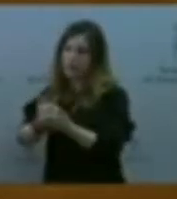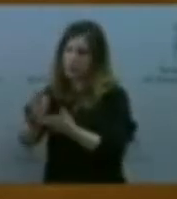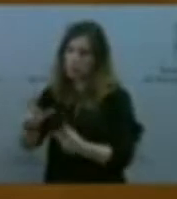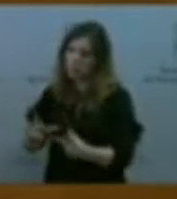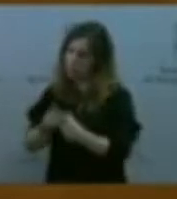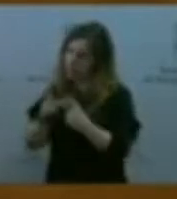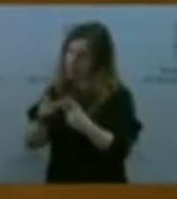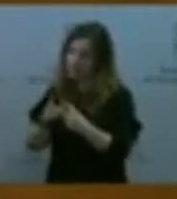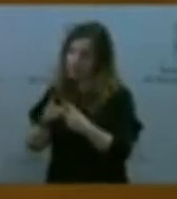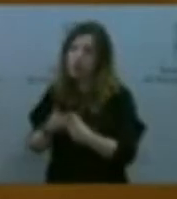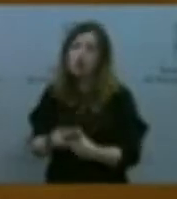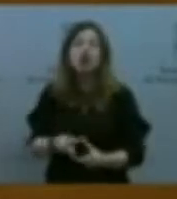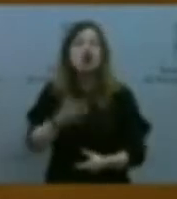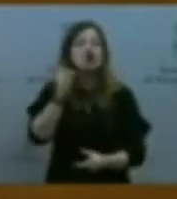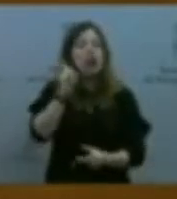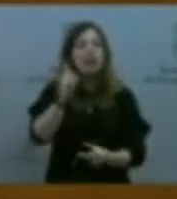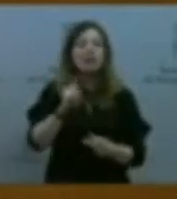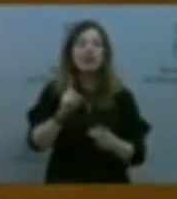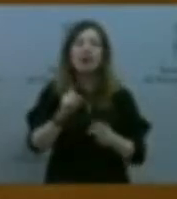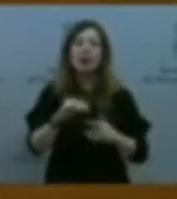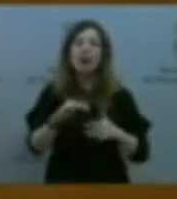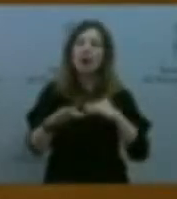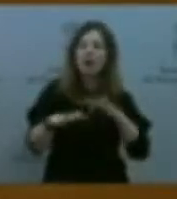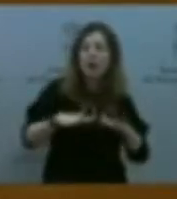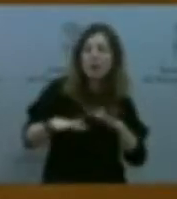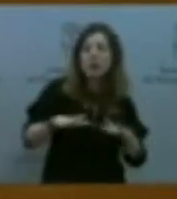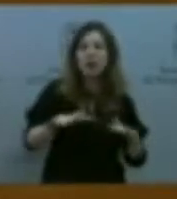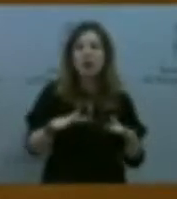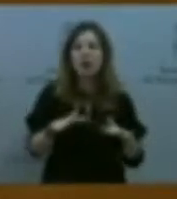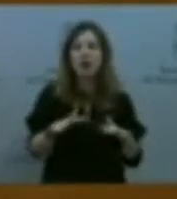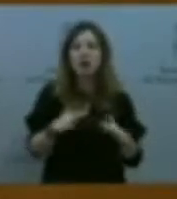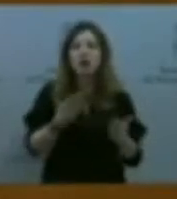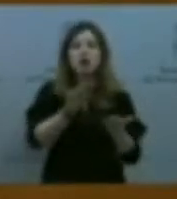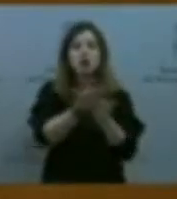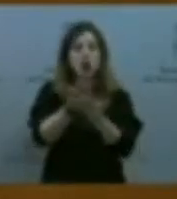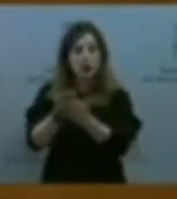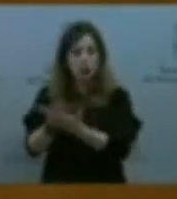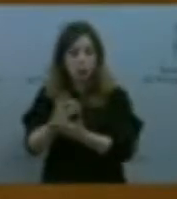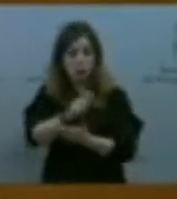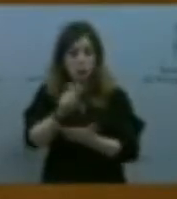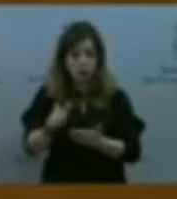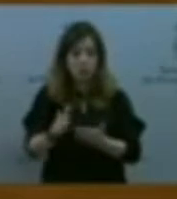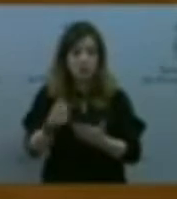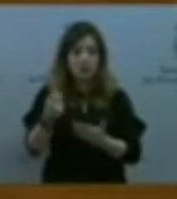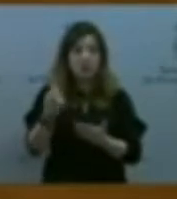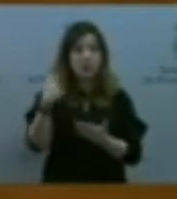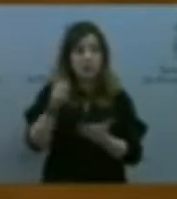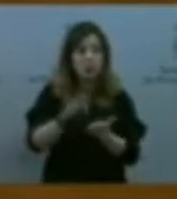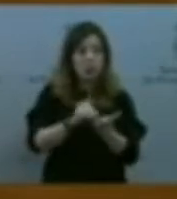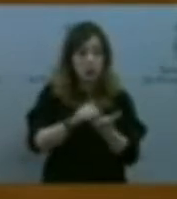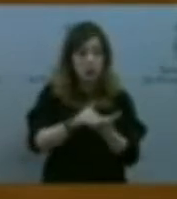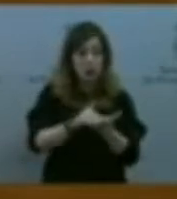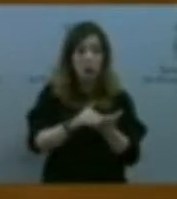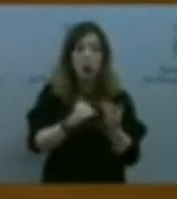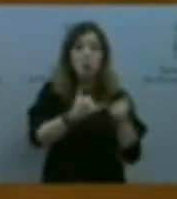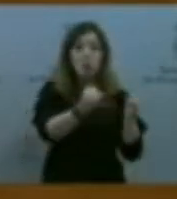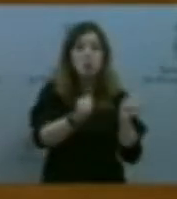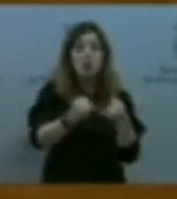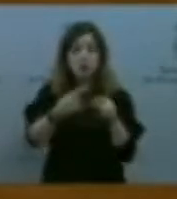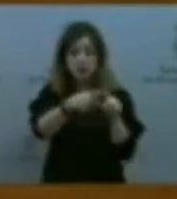dinamizando las solicitudes de los perceptores en los correspondientes municipios, sino también